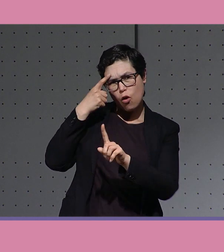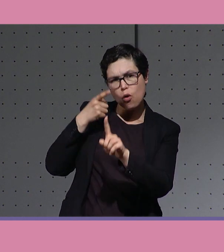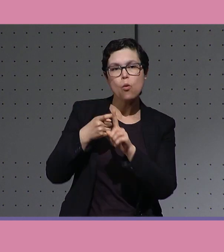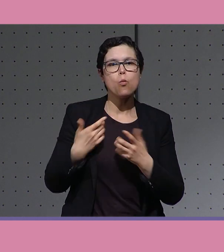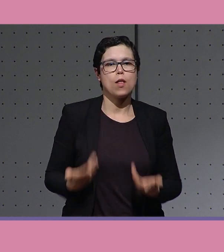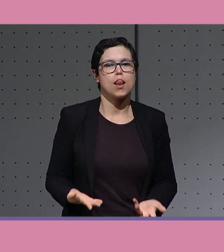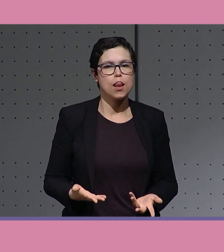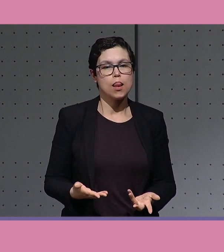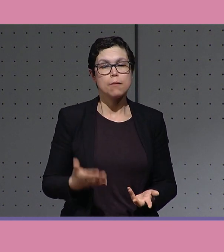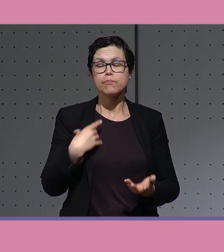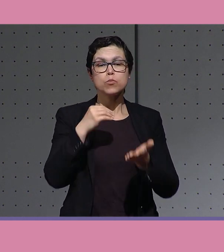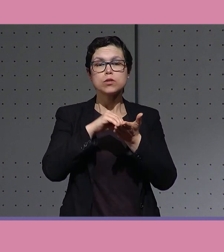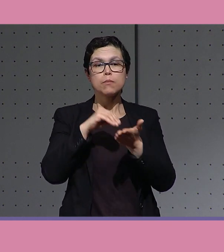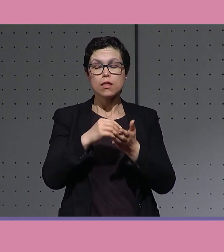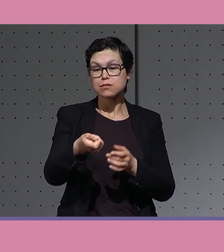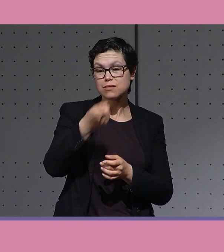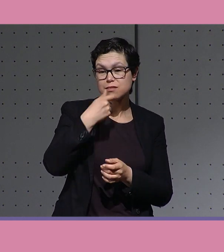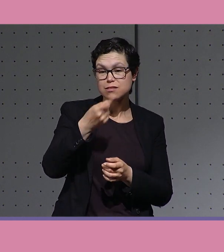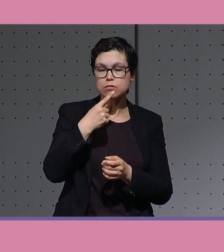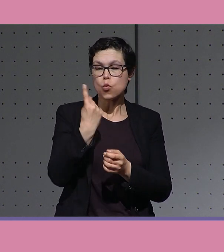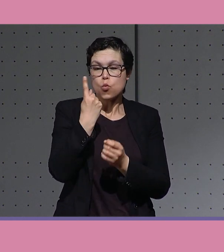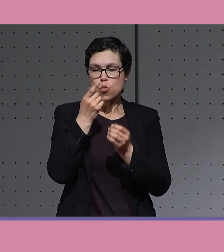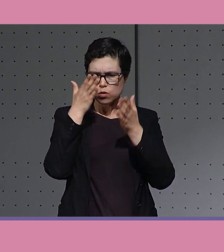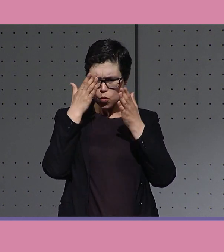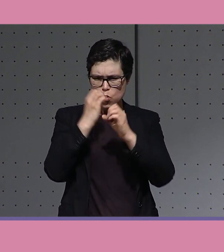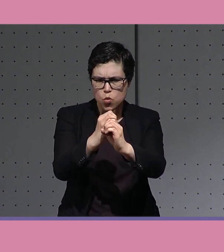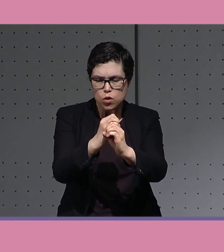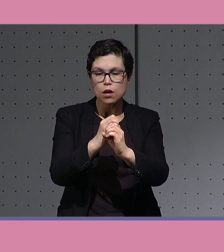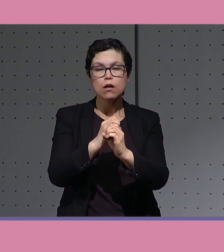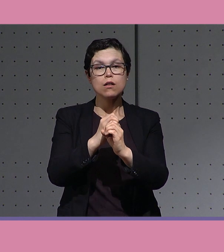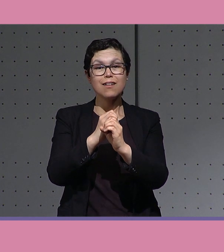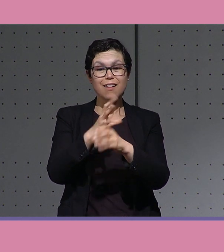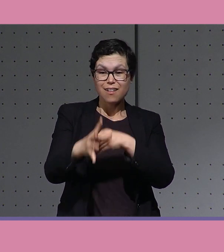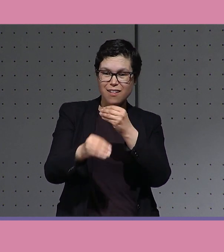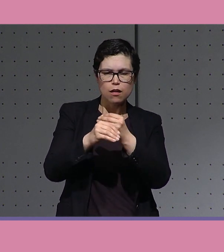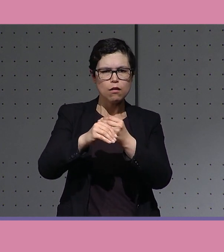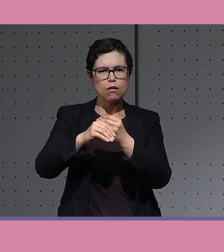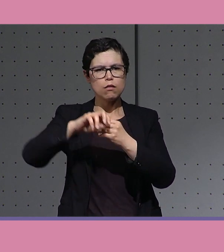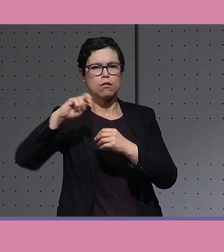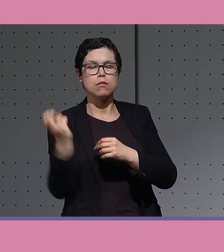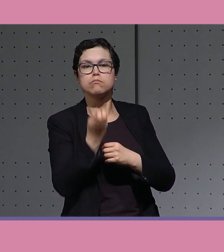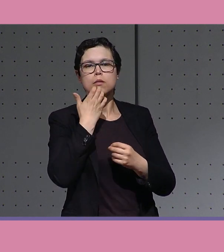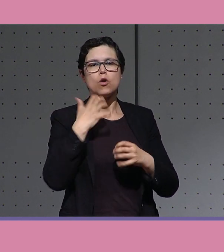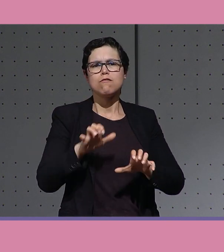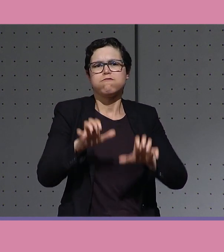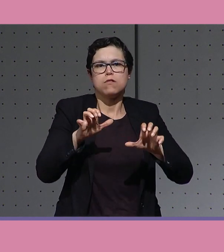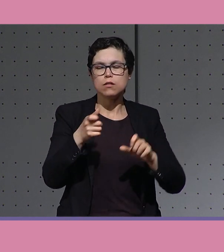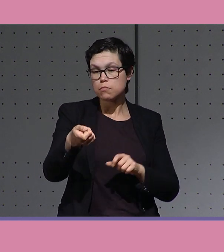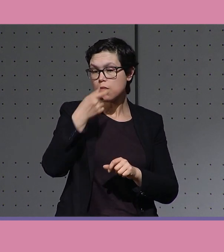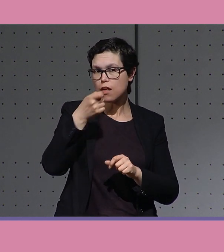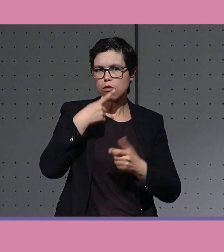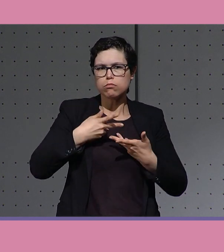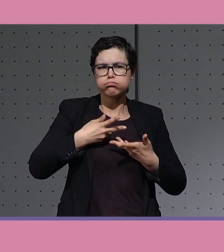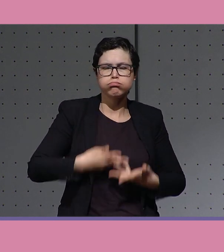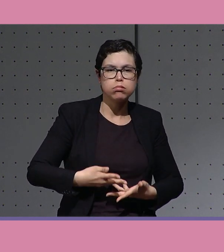intentamos trabajar una cosa y de repente otras mejoran un poco. Es también lo que os he enseñado. O sea, nosotros hemos dado una medicación para la irritabilidad y nos encontramos con que